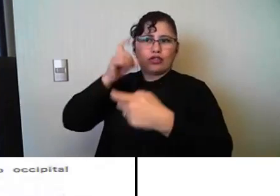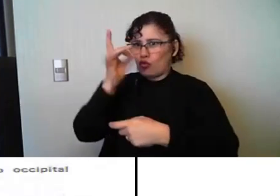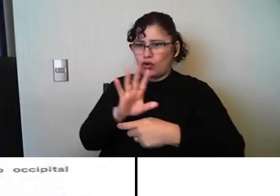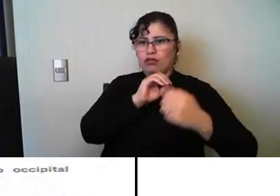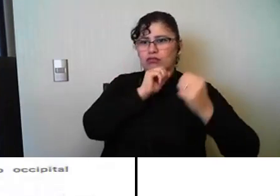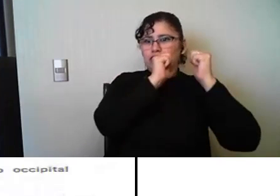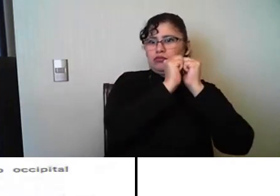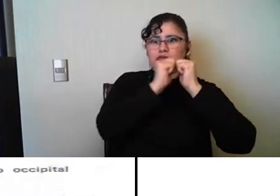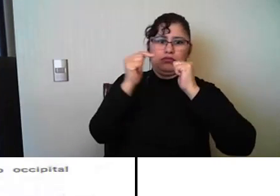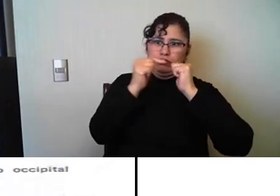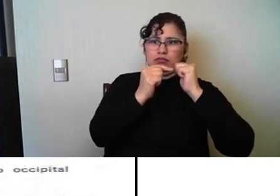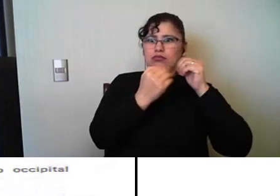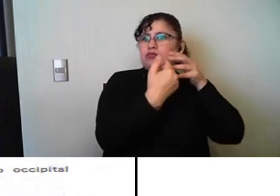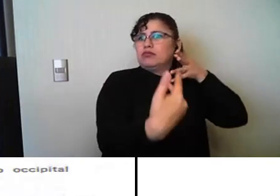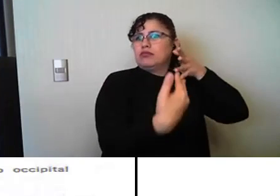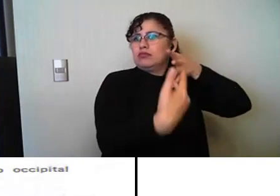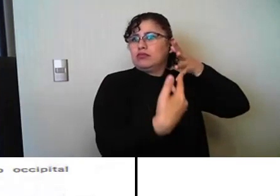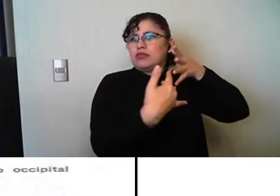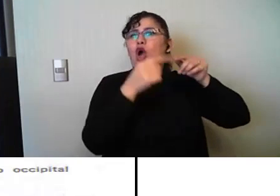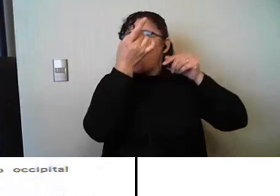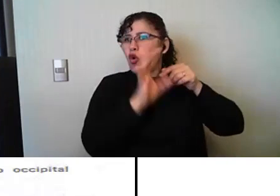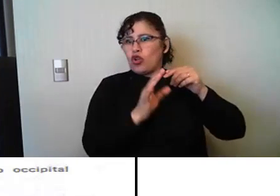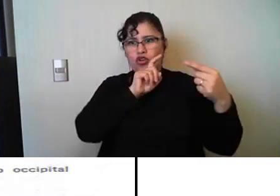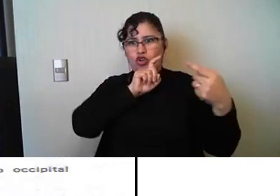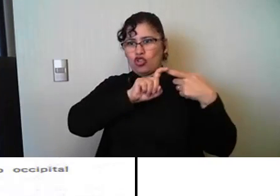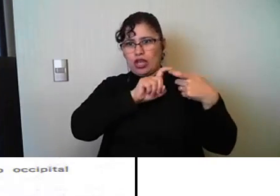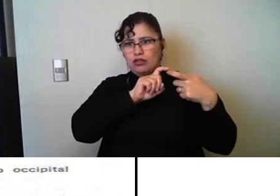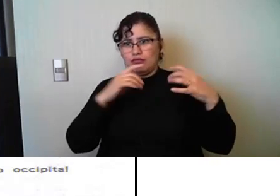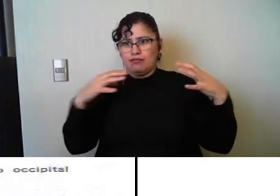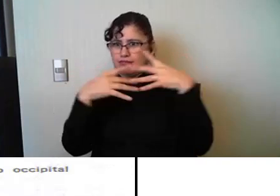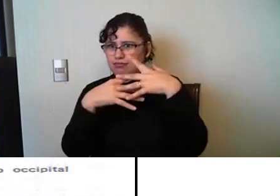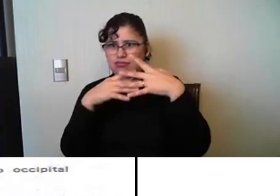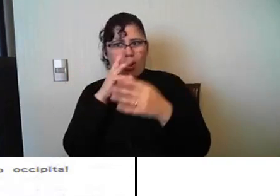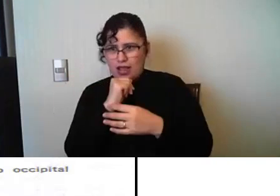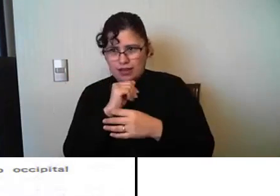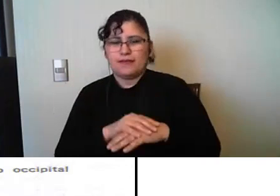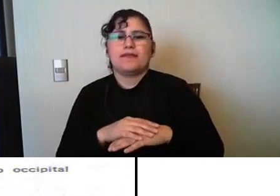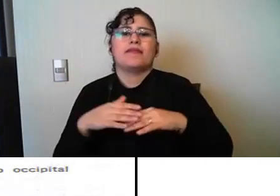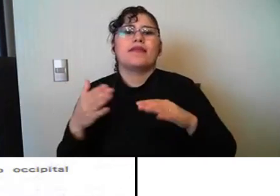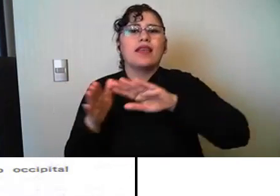autor, otra forma de verlo, tenemos el fascículo longitudinal superior,